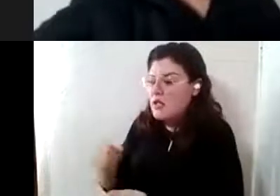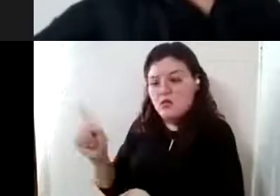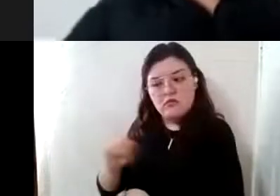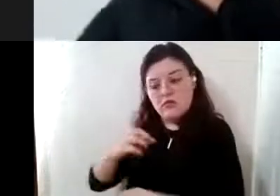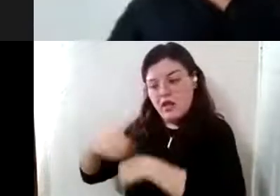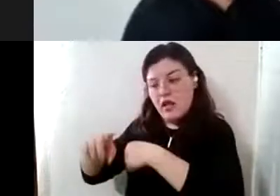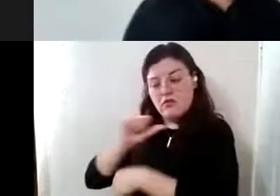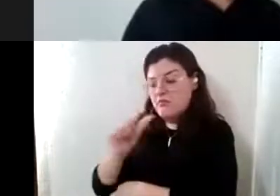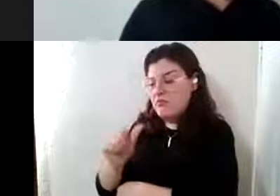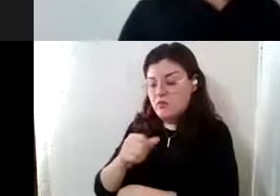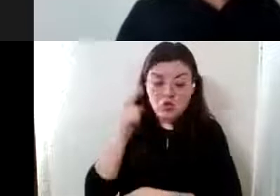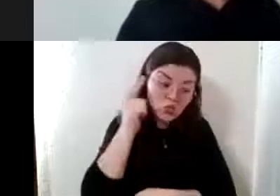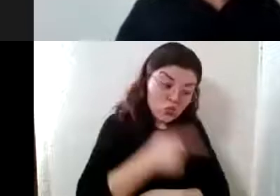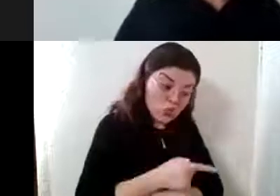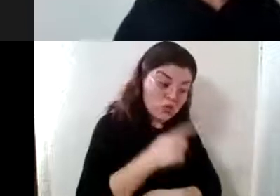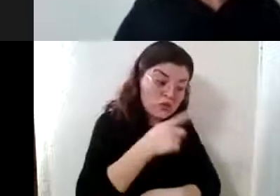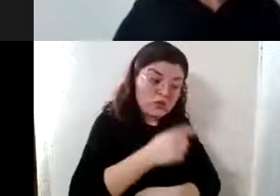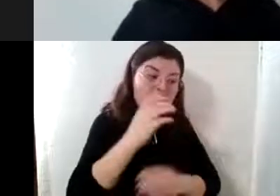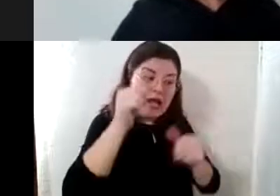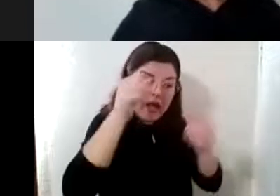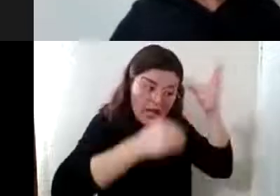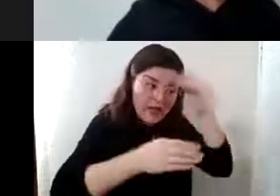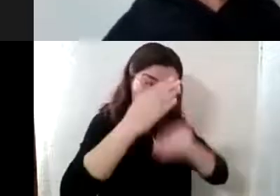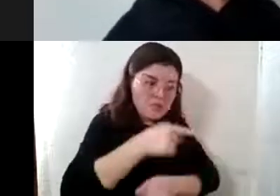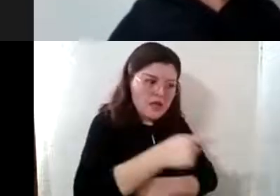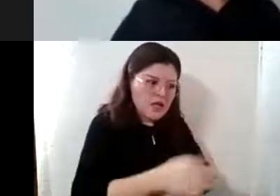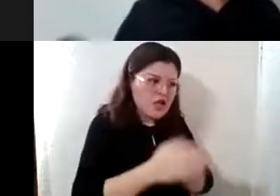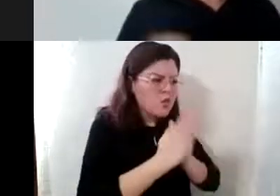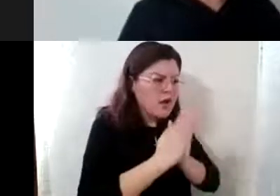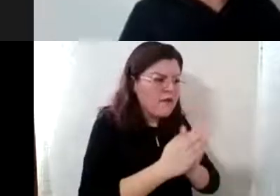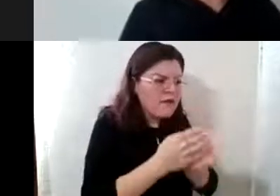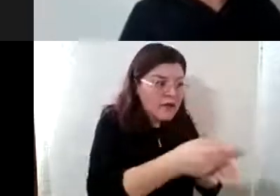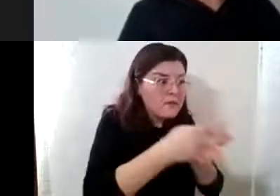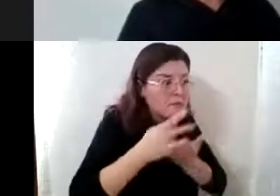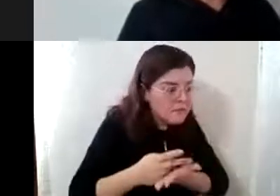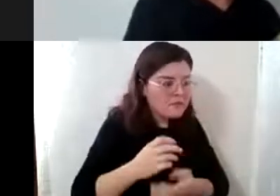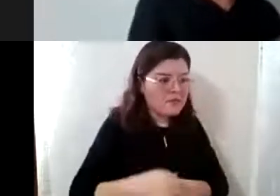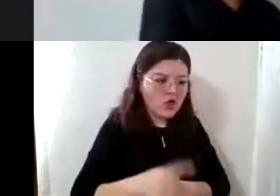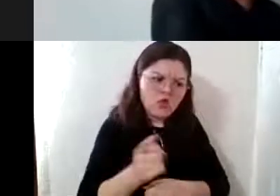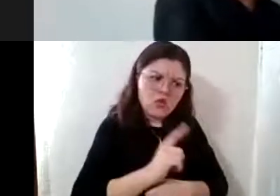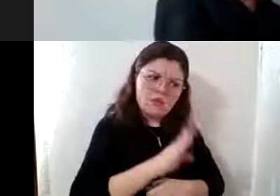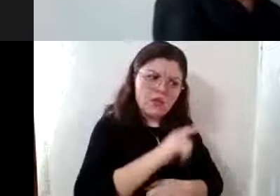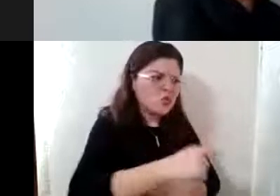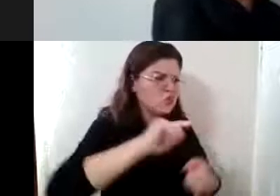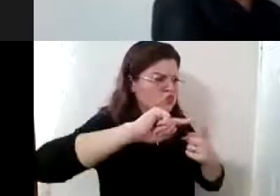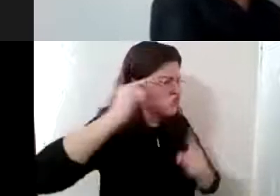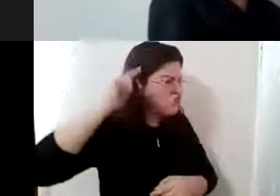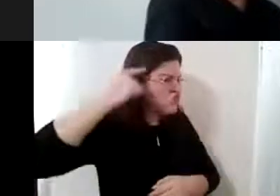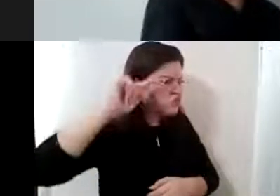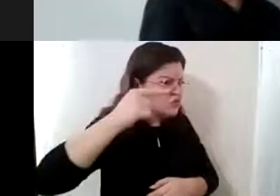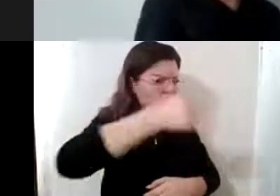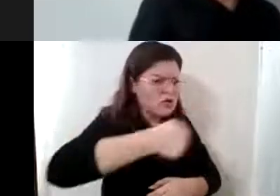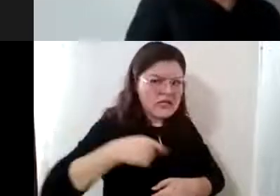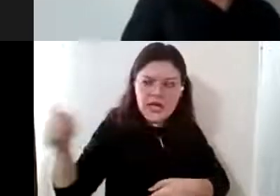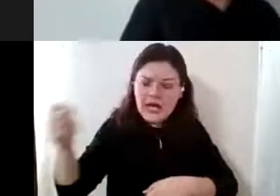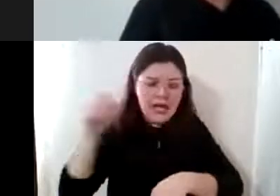Y tú, Lucía, aprende a pedir las cosas. No puede ser que por culpa de tu mal genio le hagas daño a tu mejor